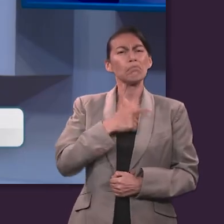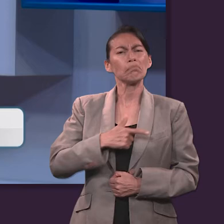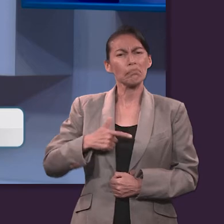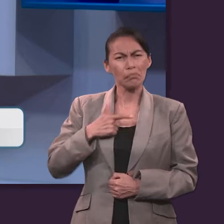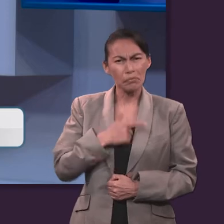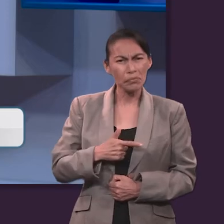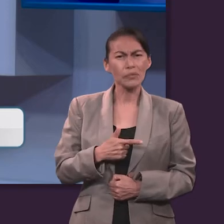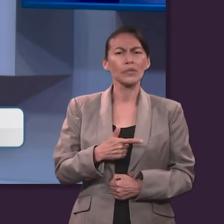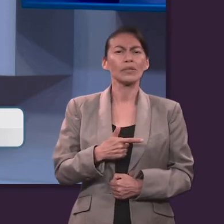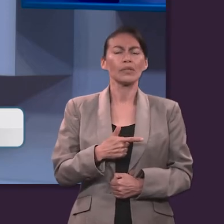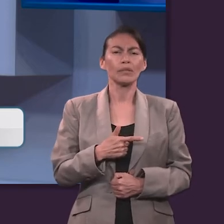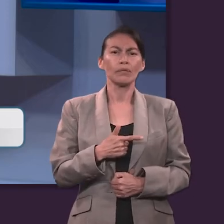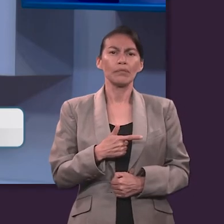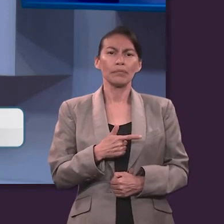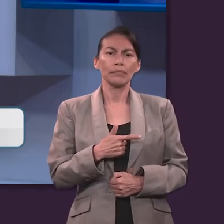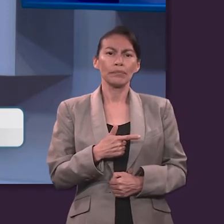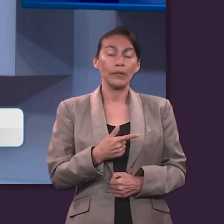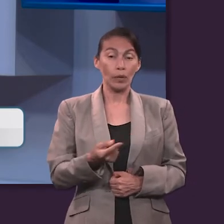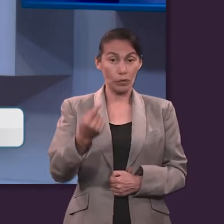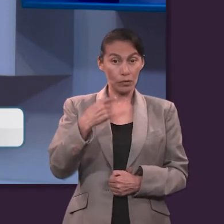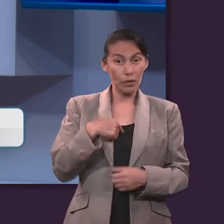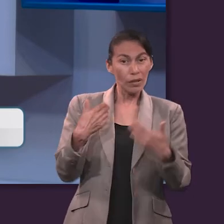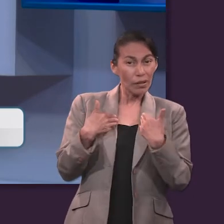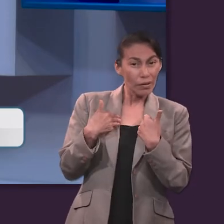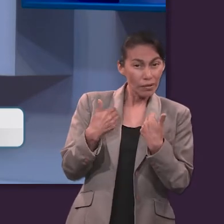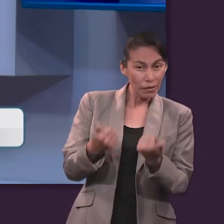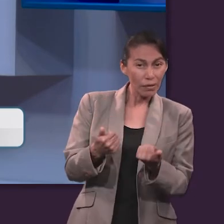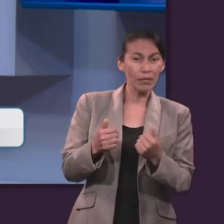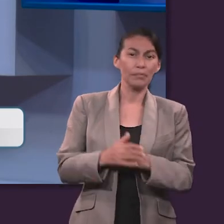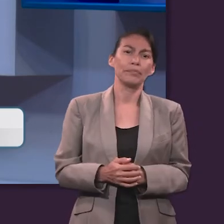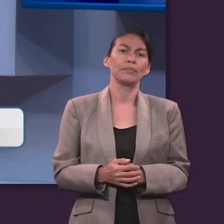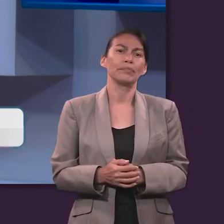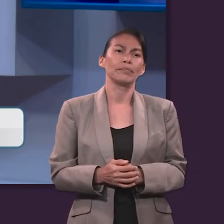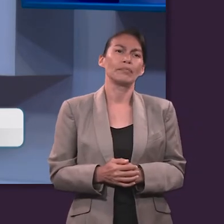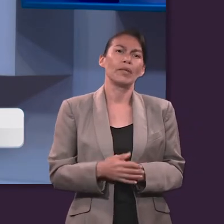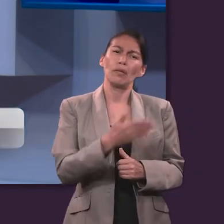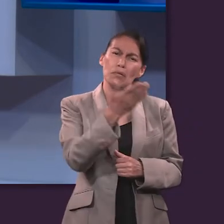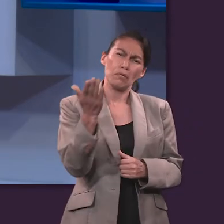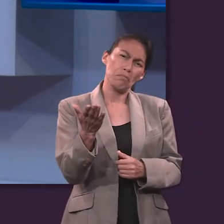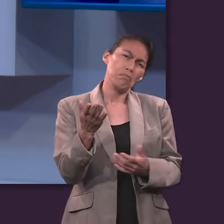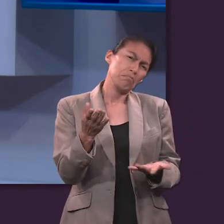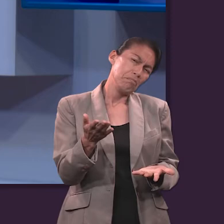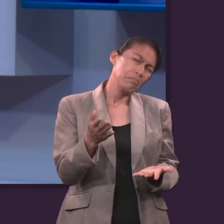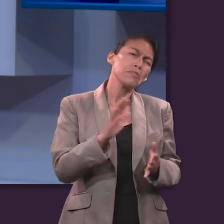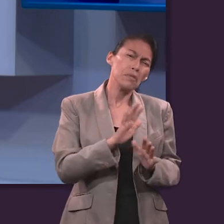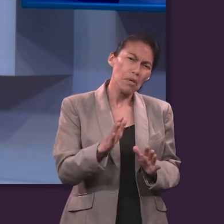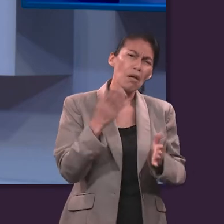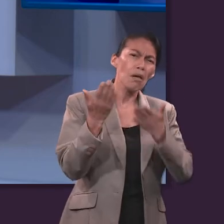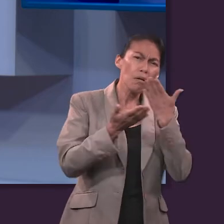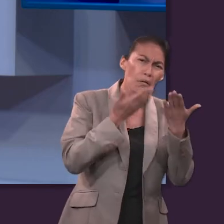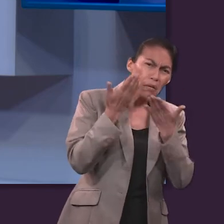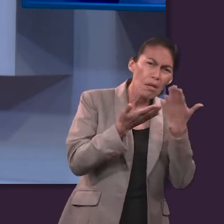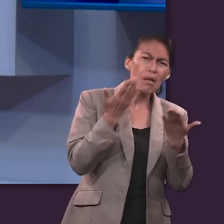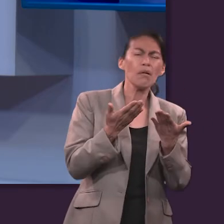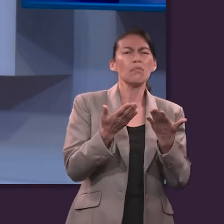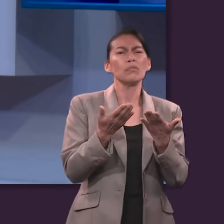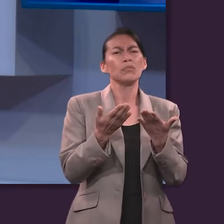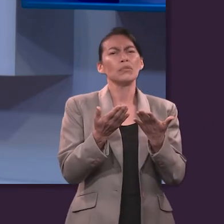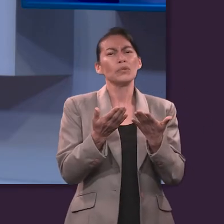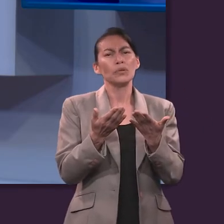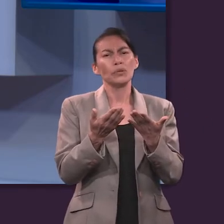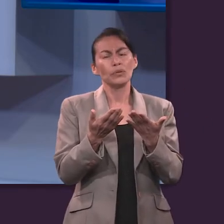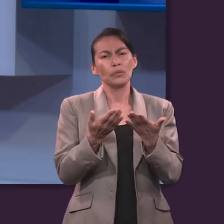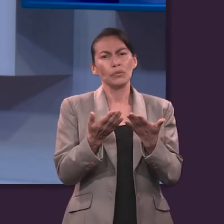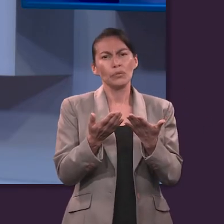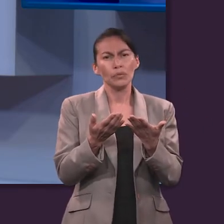es la aplicación para nosotros hoy. Y los amigos dirán, bueno, ya estudiamos un poco sobre la creación como expresión del